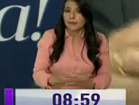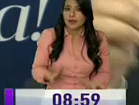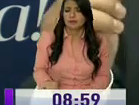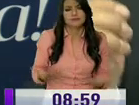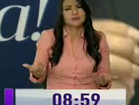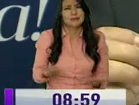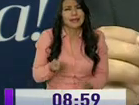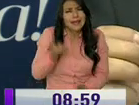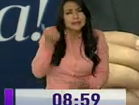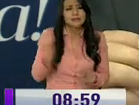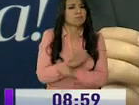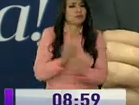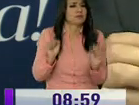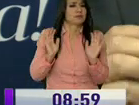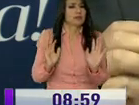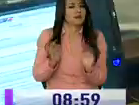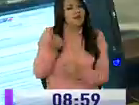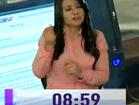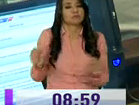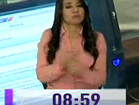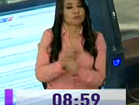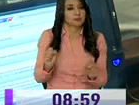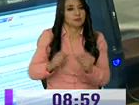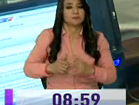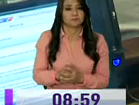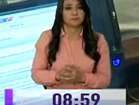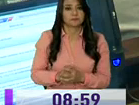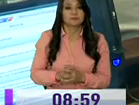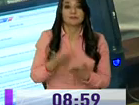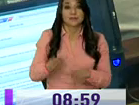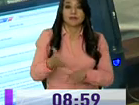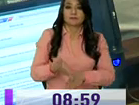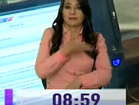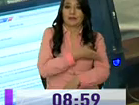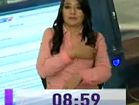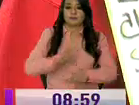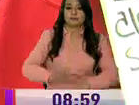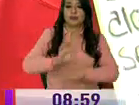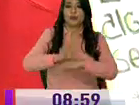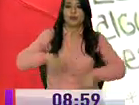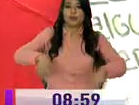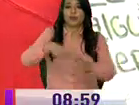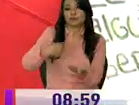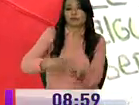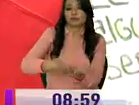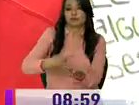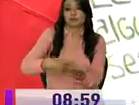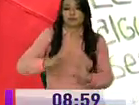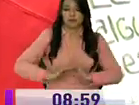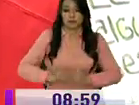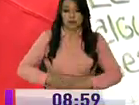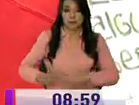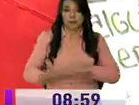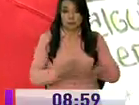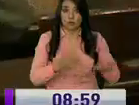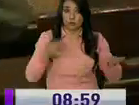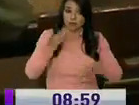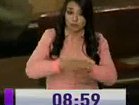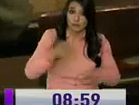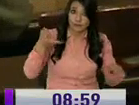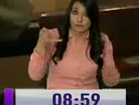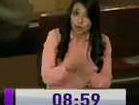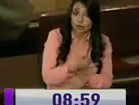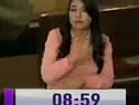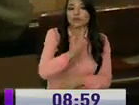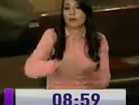es algo fortuito. Esto tras el debate efectuado en nuestro país por la despenalización del aborto por violación, el cual